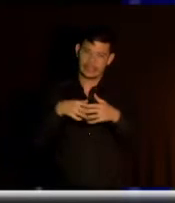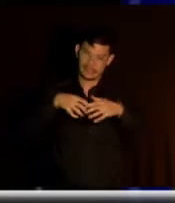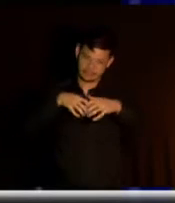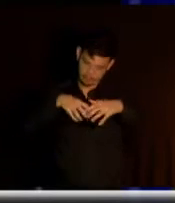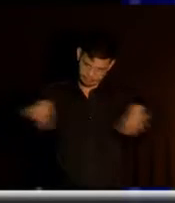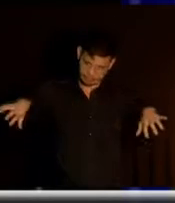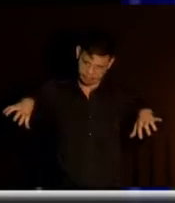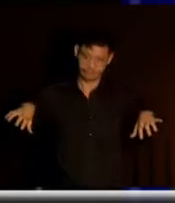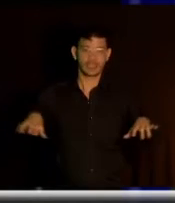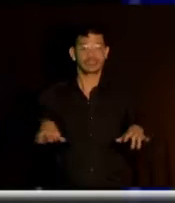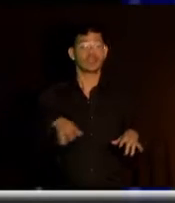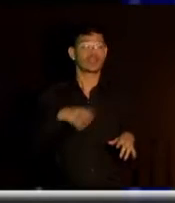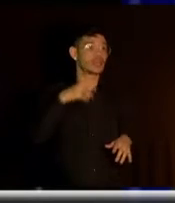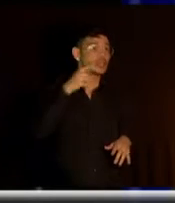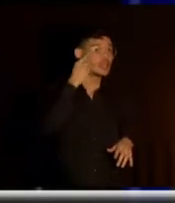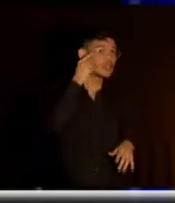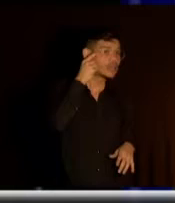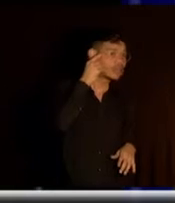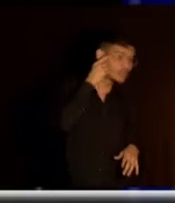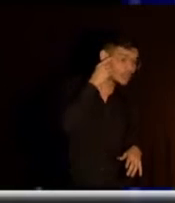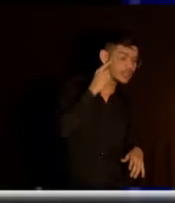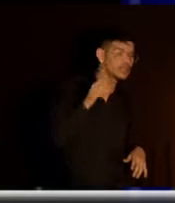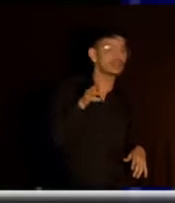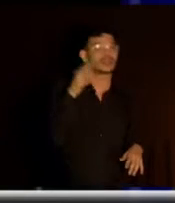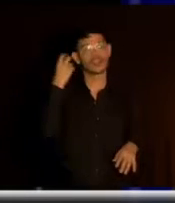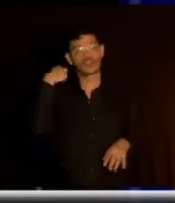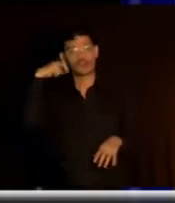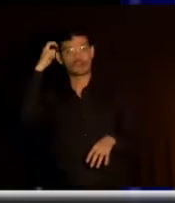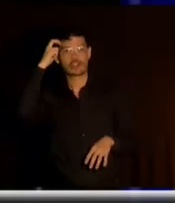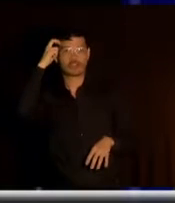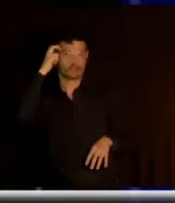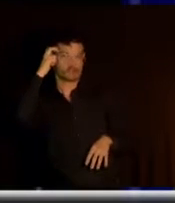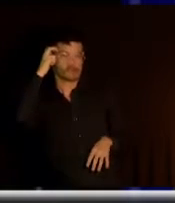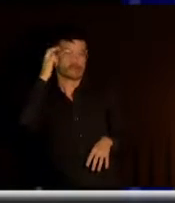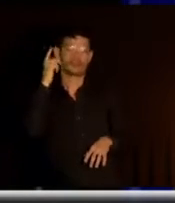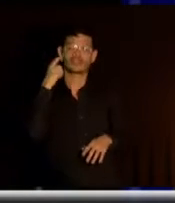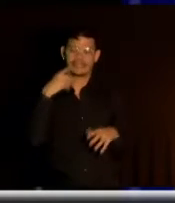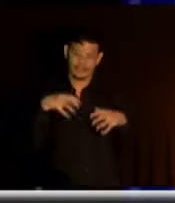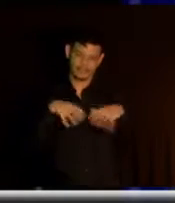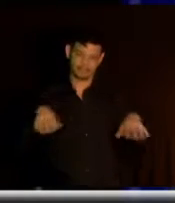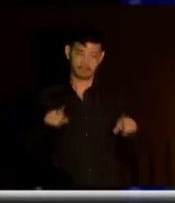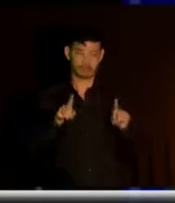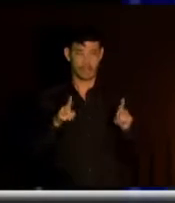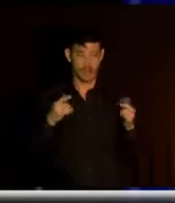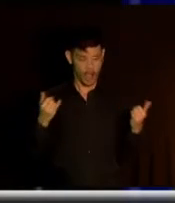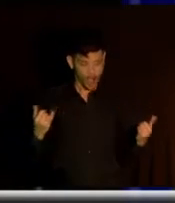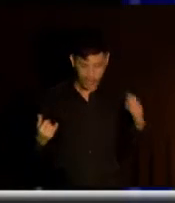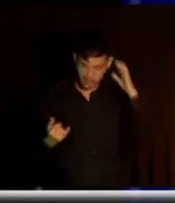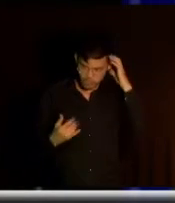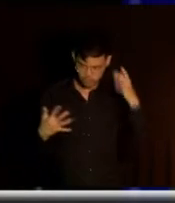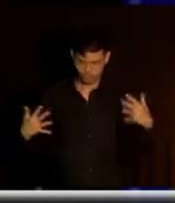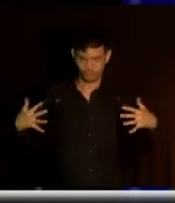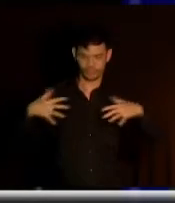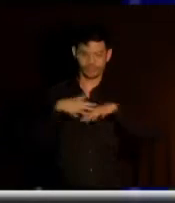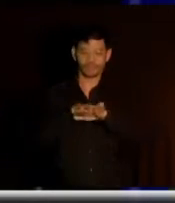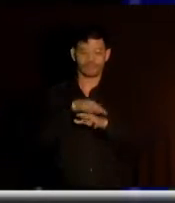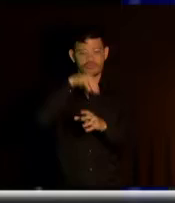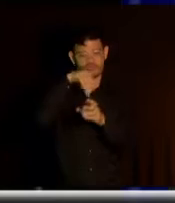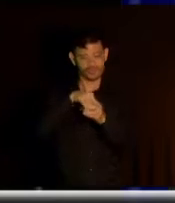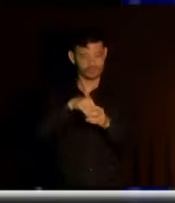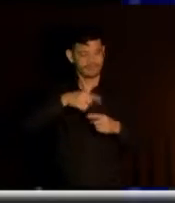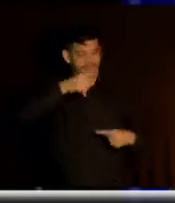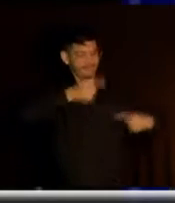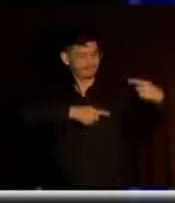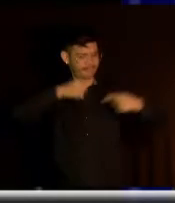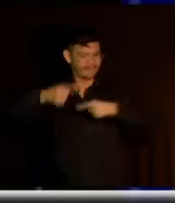Down del déficit cognitivo puro. Pero actualmente como está, ellos están integrados, no salen de las competencias,